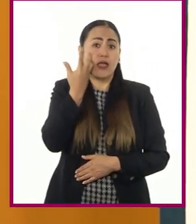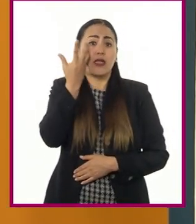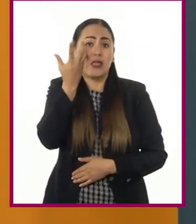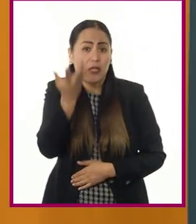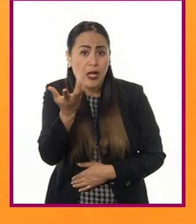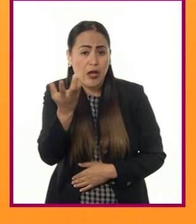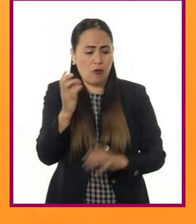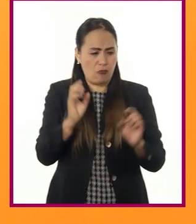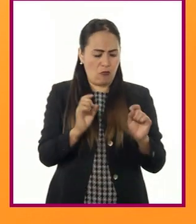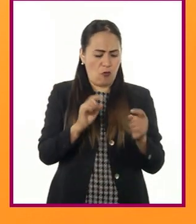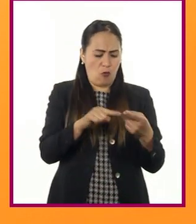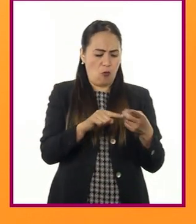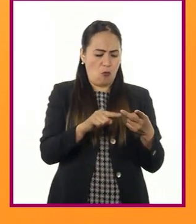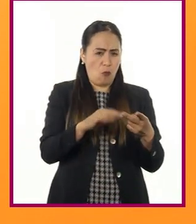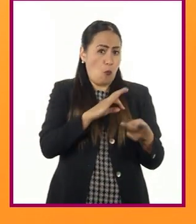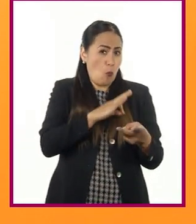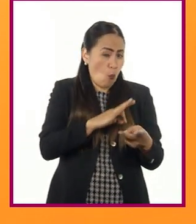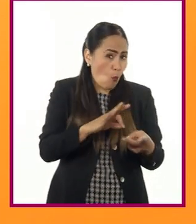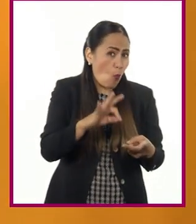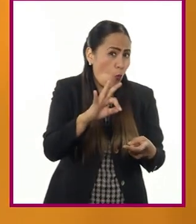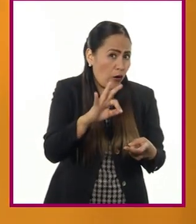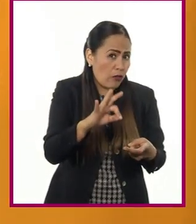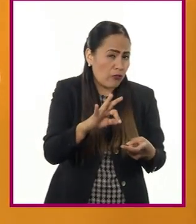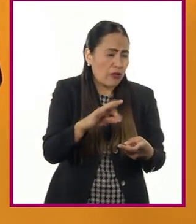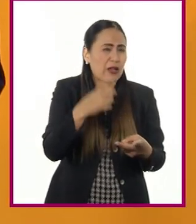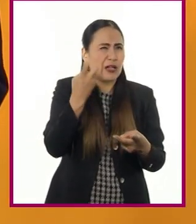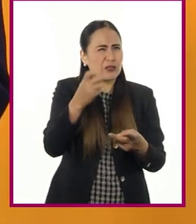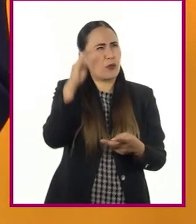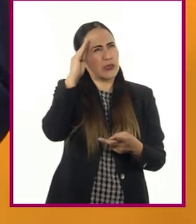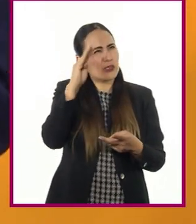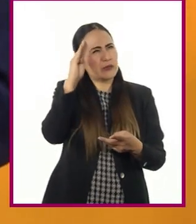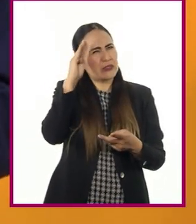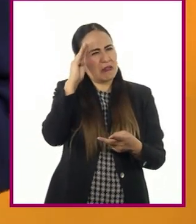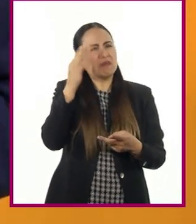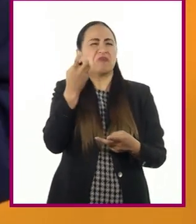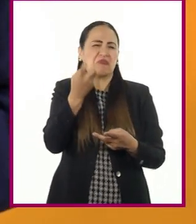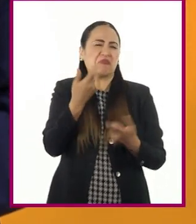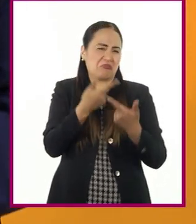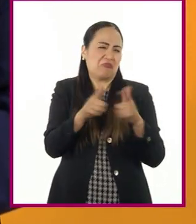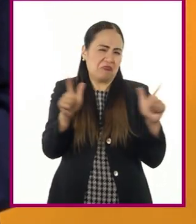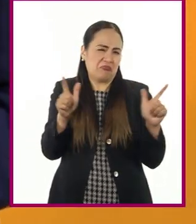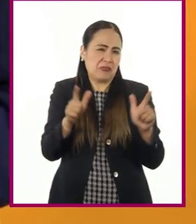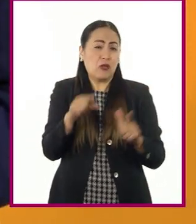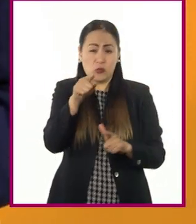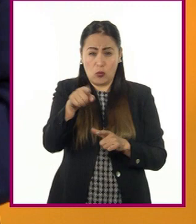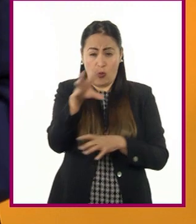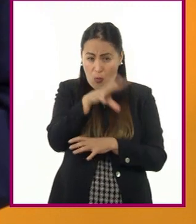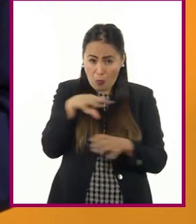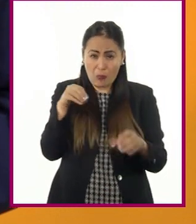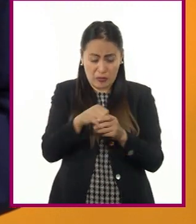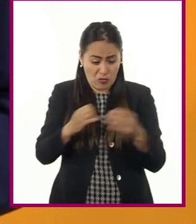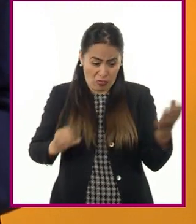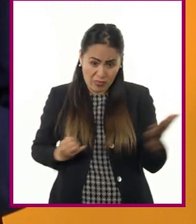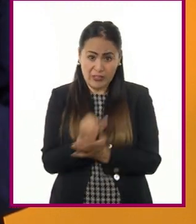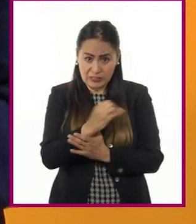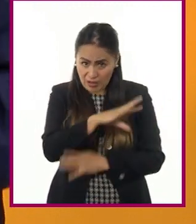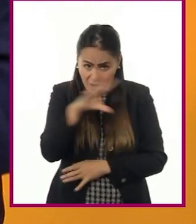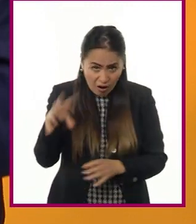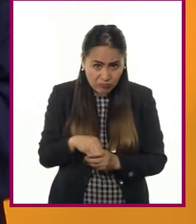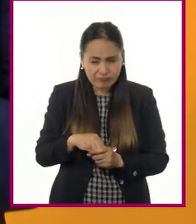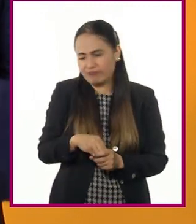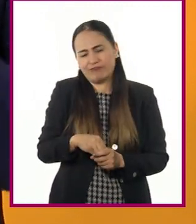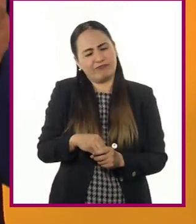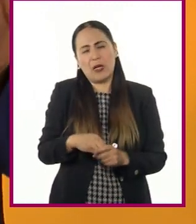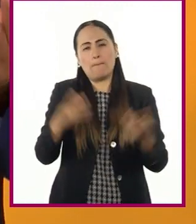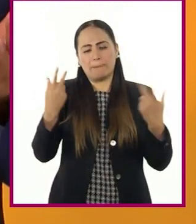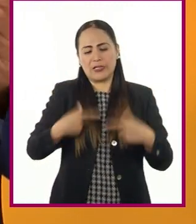puedo es un modo de practicar la libertad. Aunque no todo depende de ti, pues vives en una sociedad en